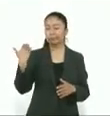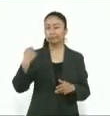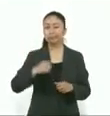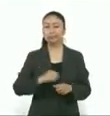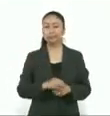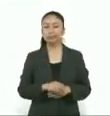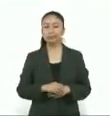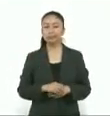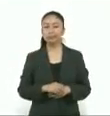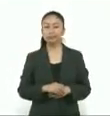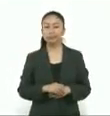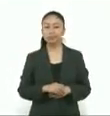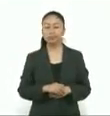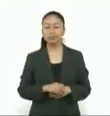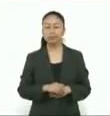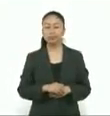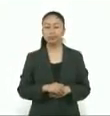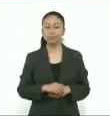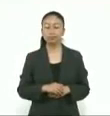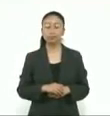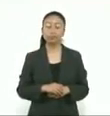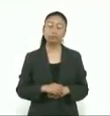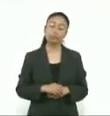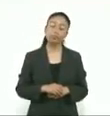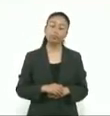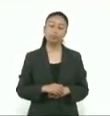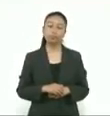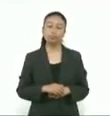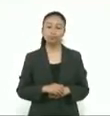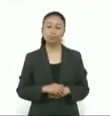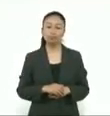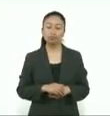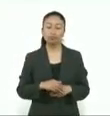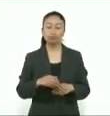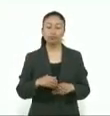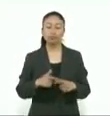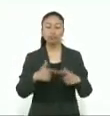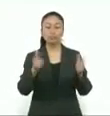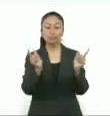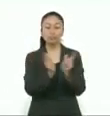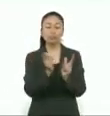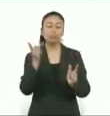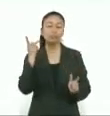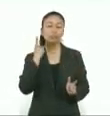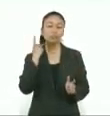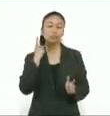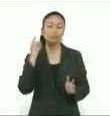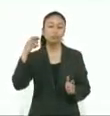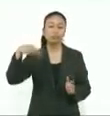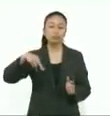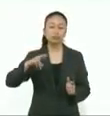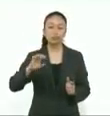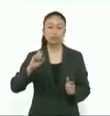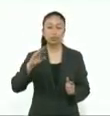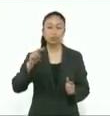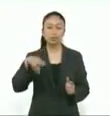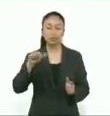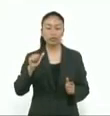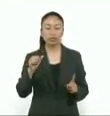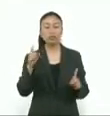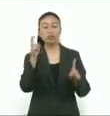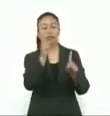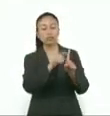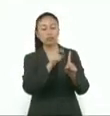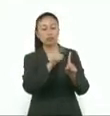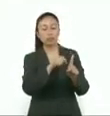en fechas recientes, se ha querido colocar a nuestro movimiento como el que está en contra de la igualdad